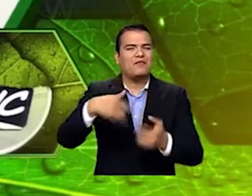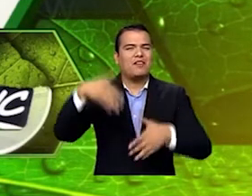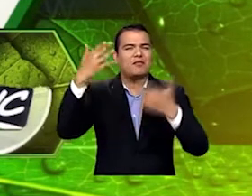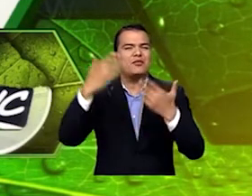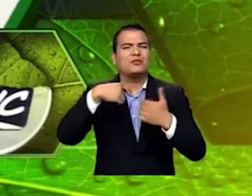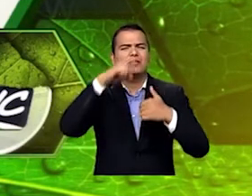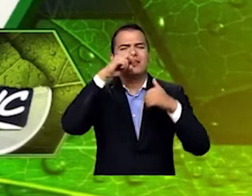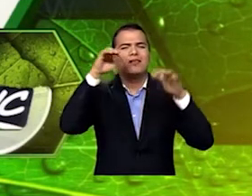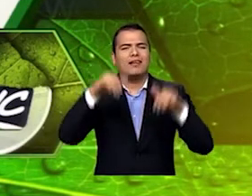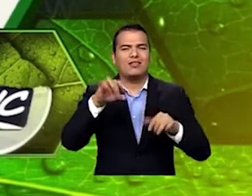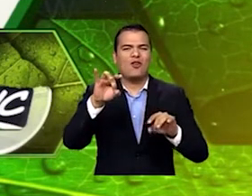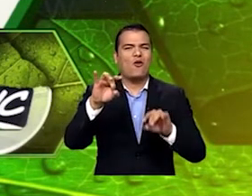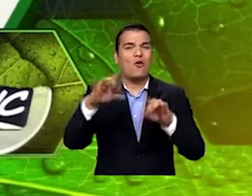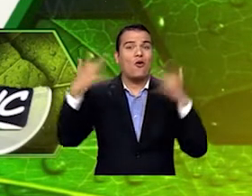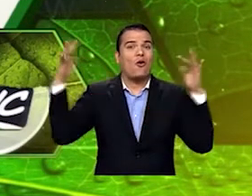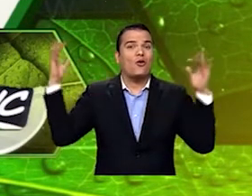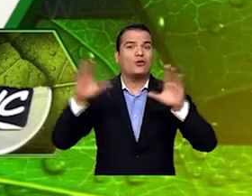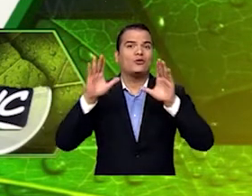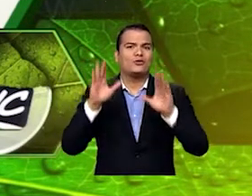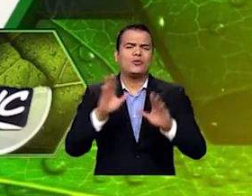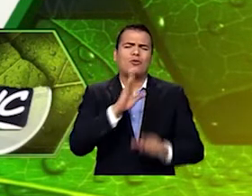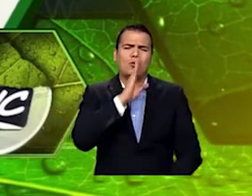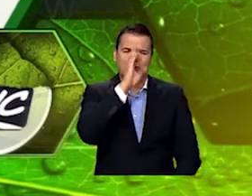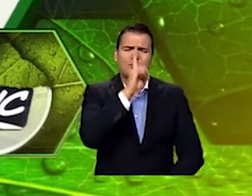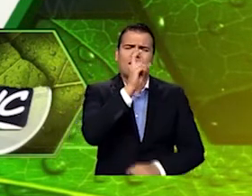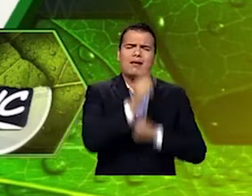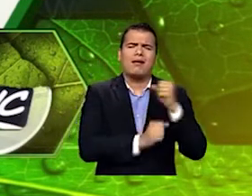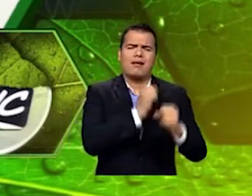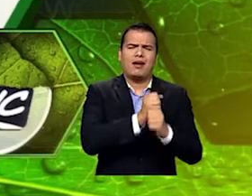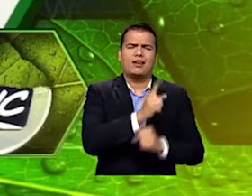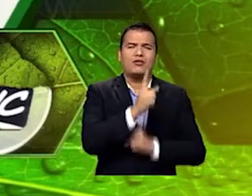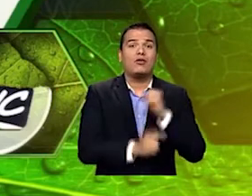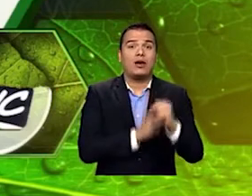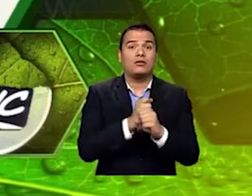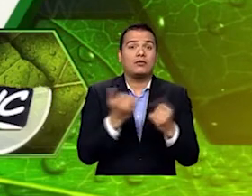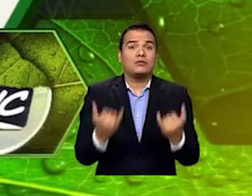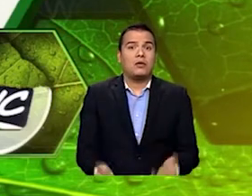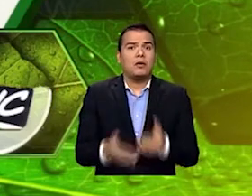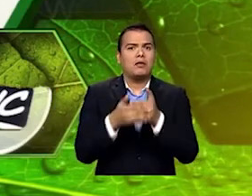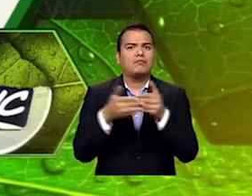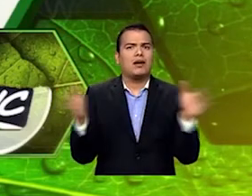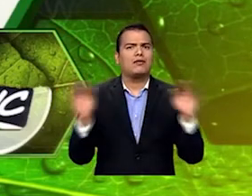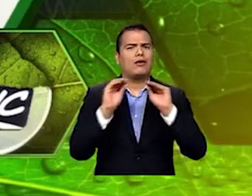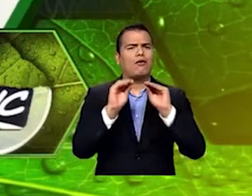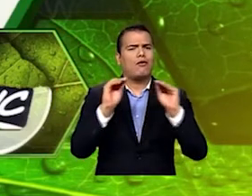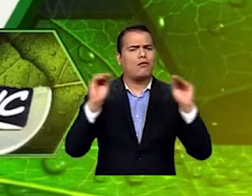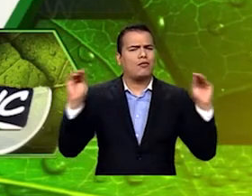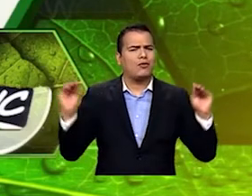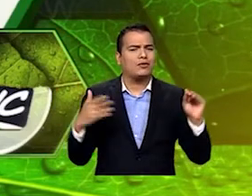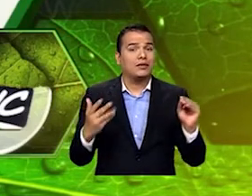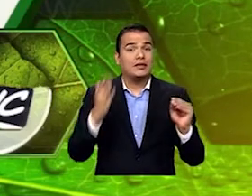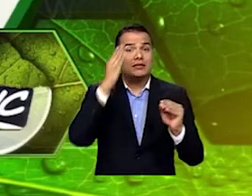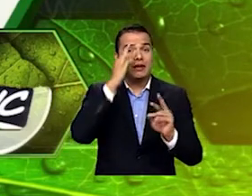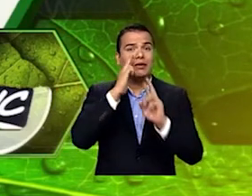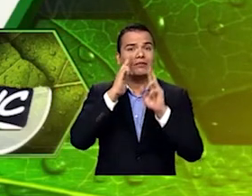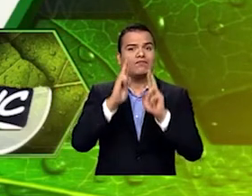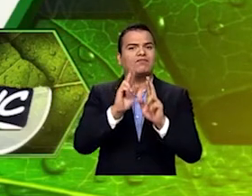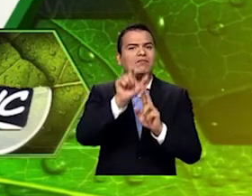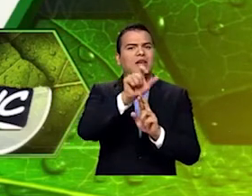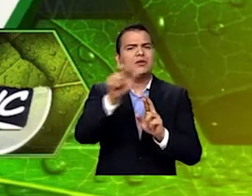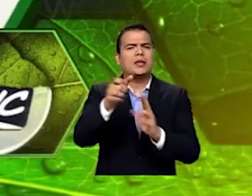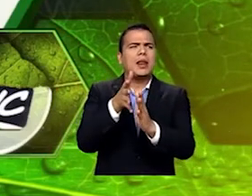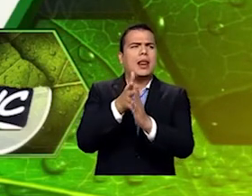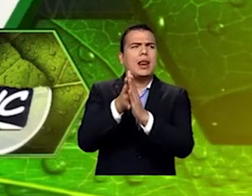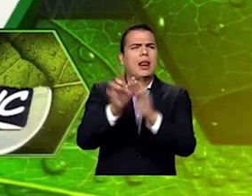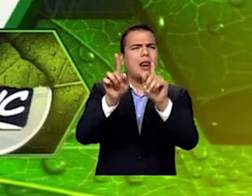de año de la CBC. Se trata, por supuesto, de la convocatoria Halcón de Oro 2020, reconocimiento a los que trabajan por el